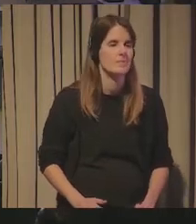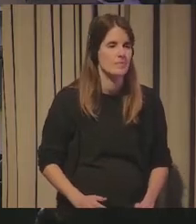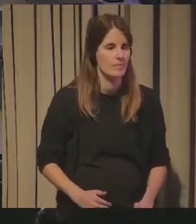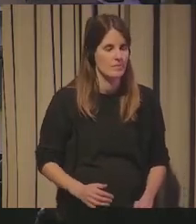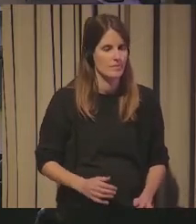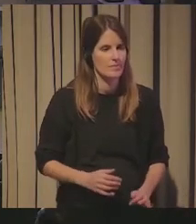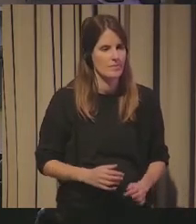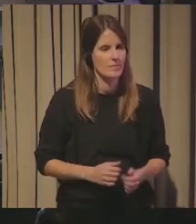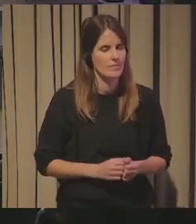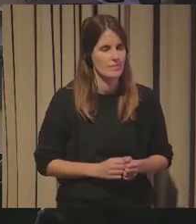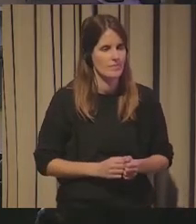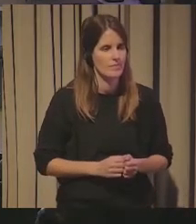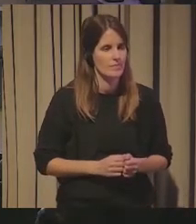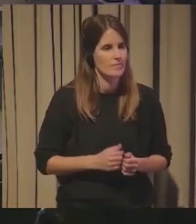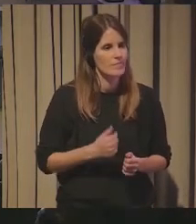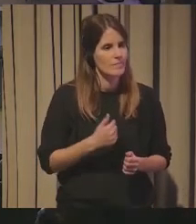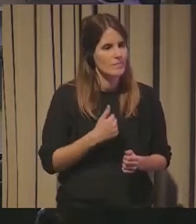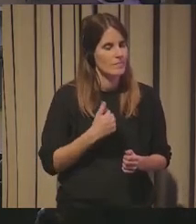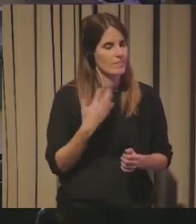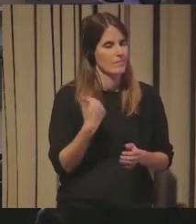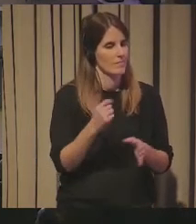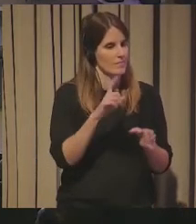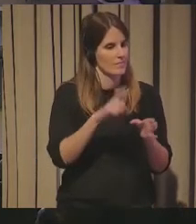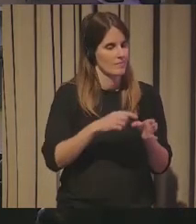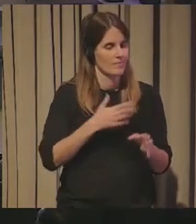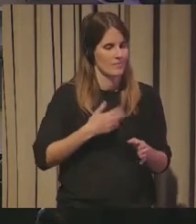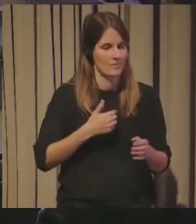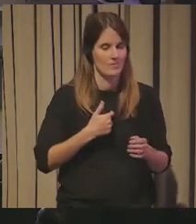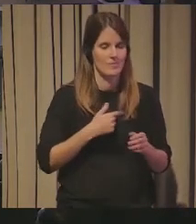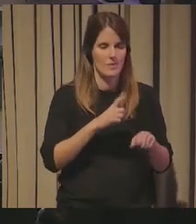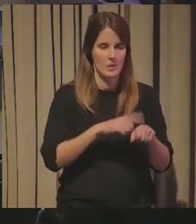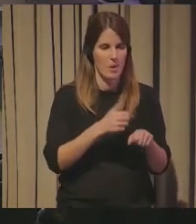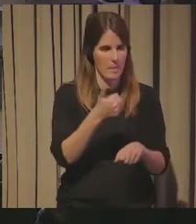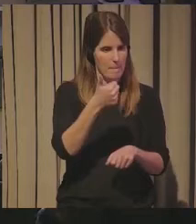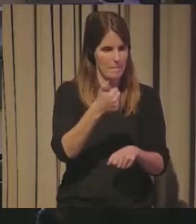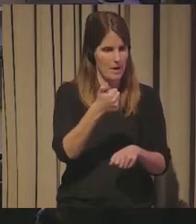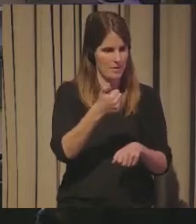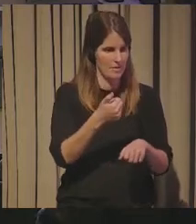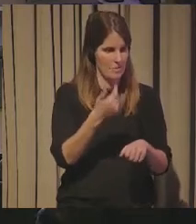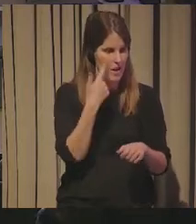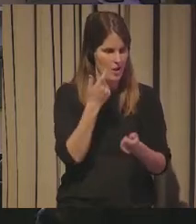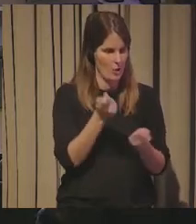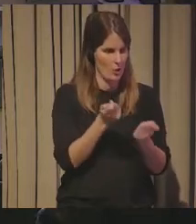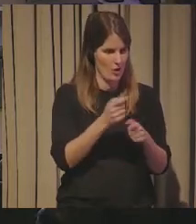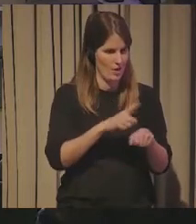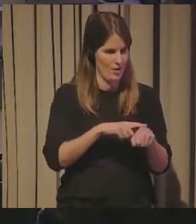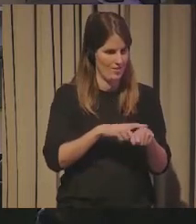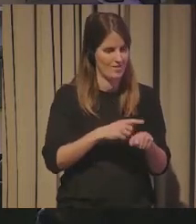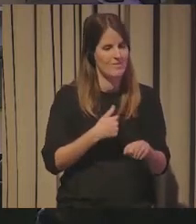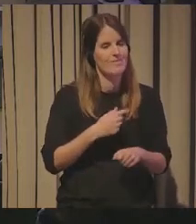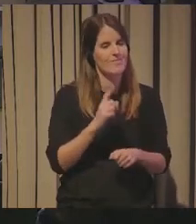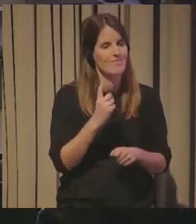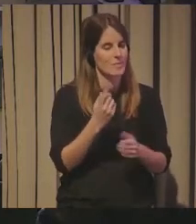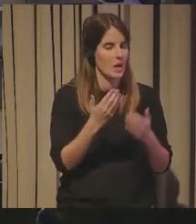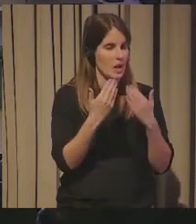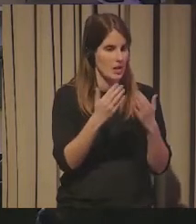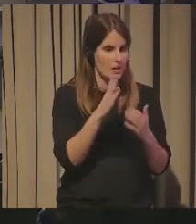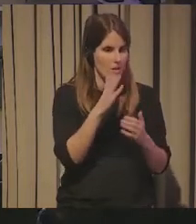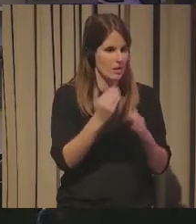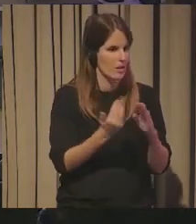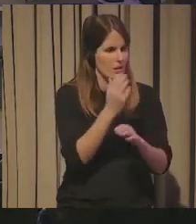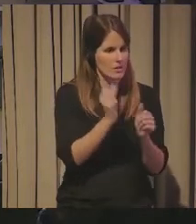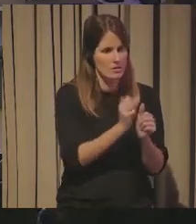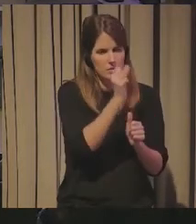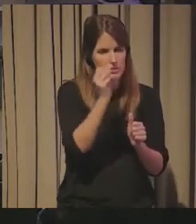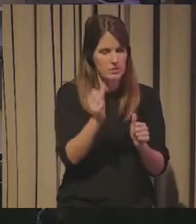Es un gran placer estar aquí. Voy a poner el cronómetro para que sepa cuánto tiempo tengo. En primer lugar, muchísimas gracias por aguantar todo el día. Deberíais